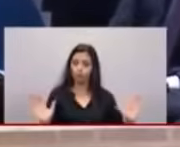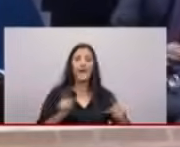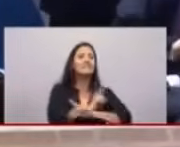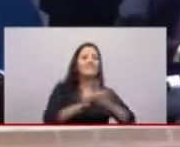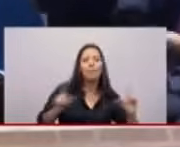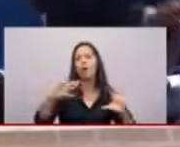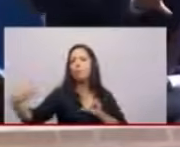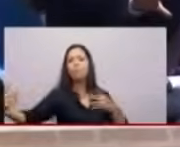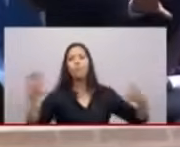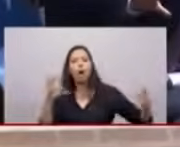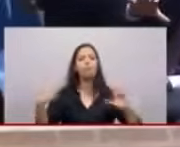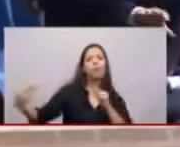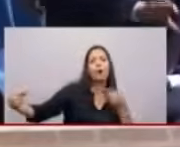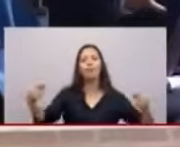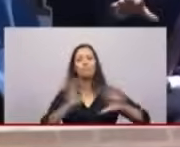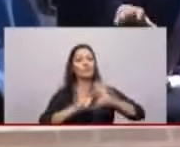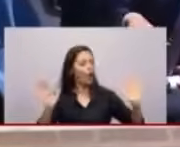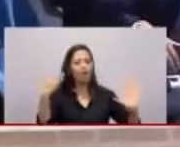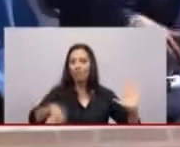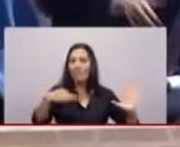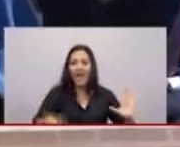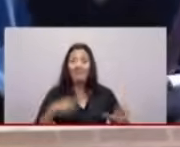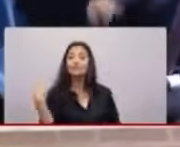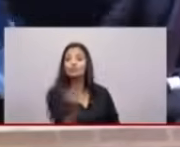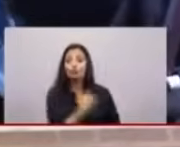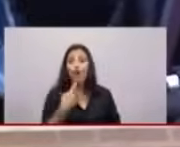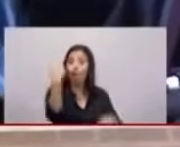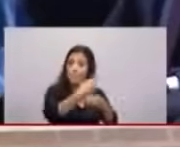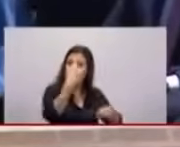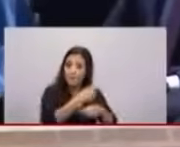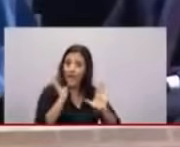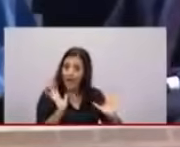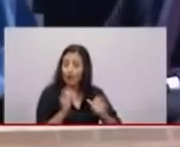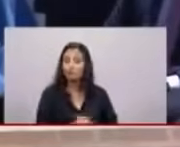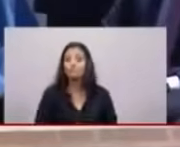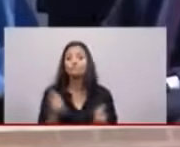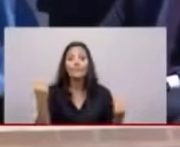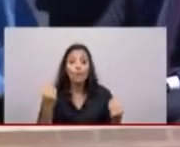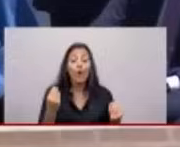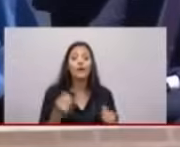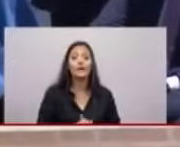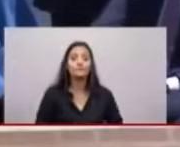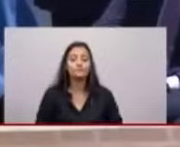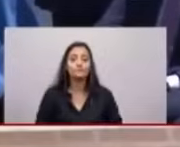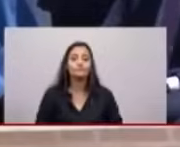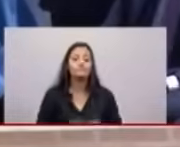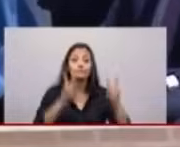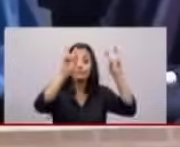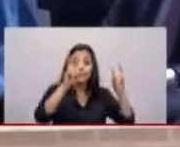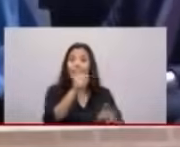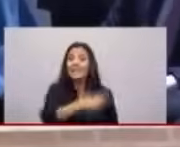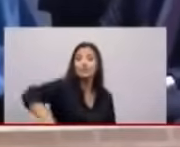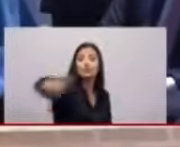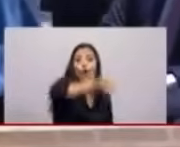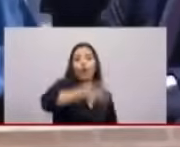Si no se mejora la recaudación por evasión fiscal y previsional que hay en la Argentina, es muy difícil. Es muy